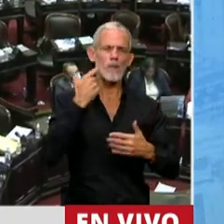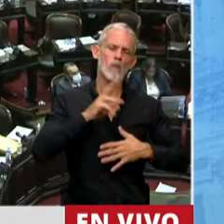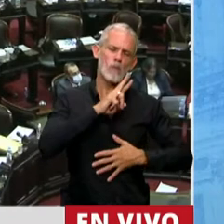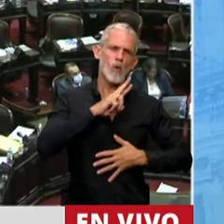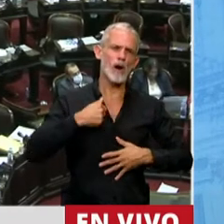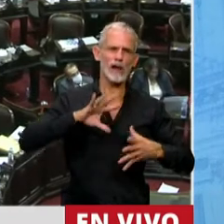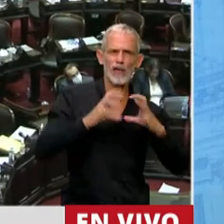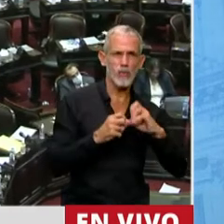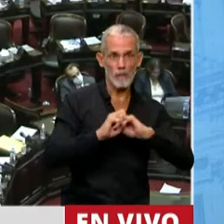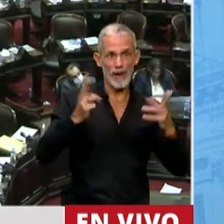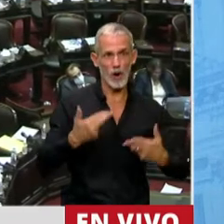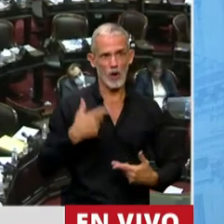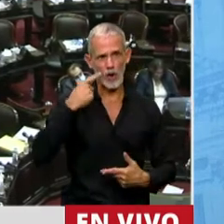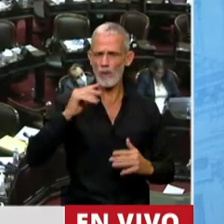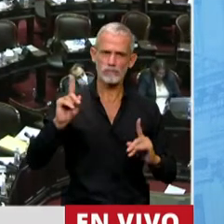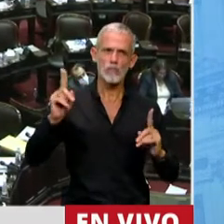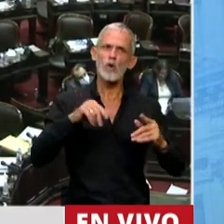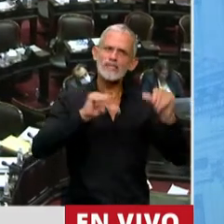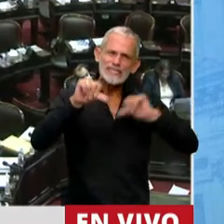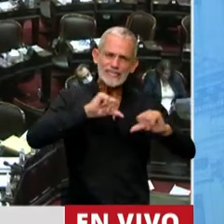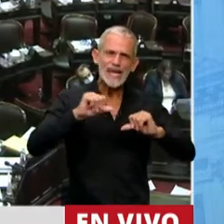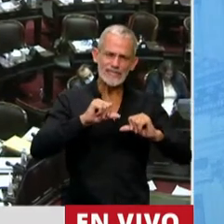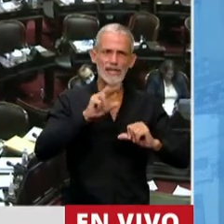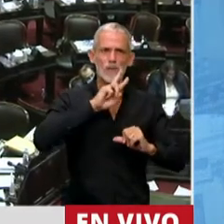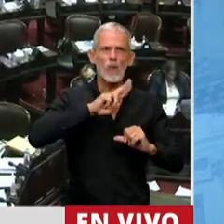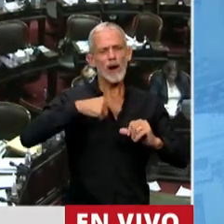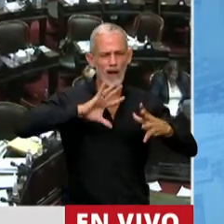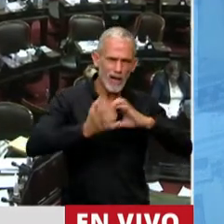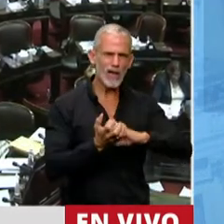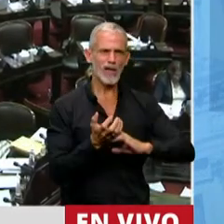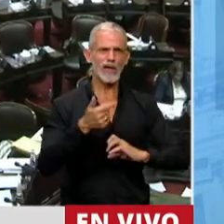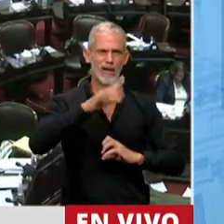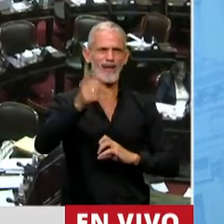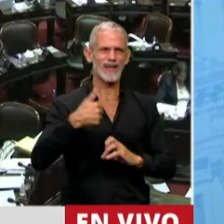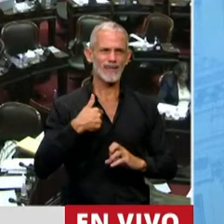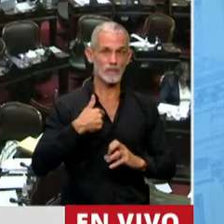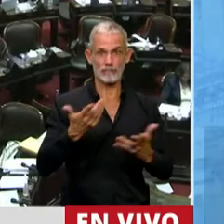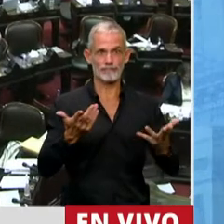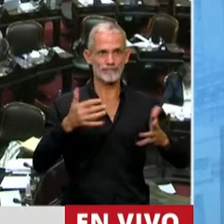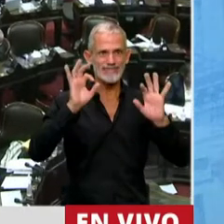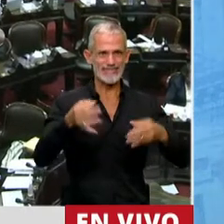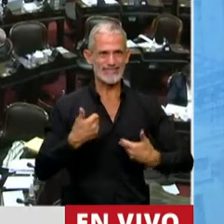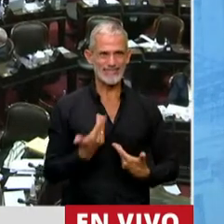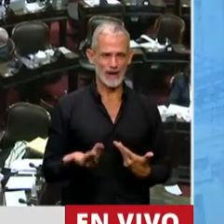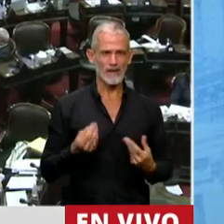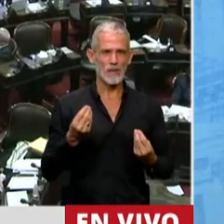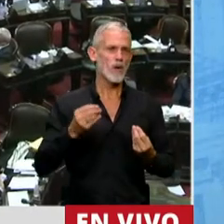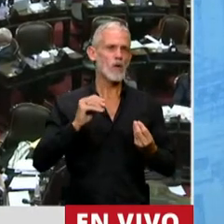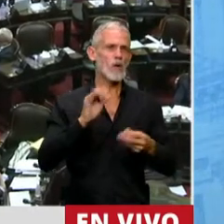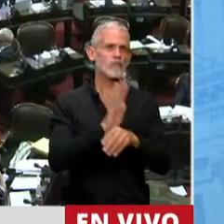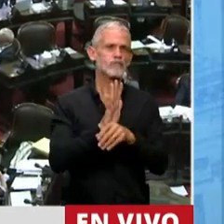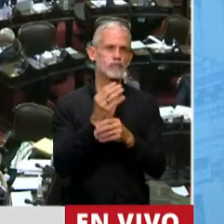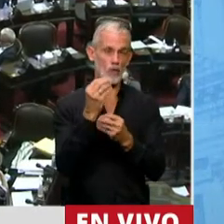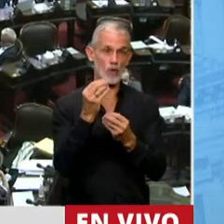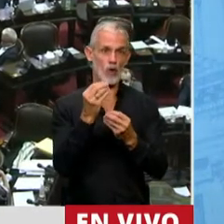las más afectadas, son las mujeres de la ciencia una de las más afectadas, así nos los han hecho saber por todo lo que significó